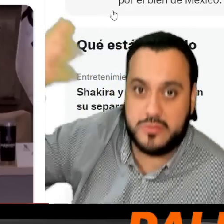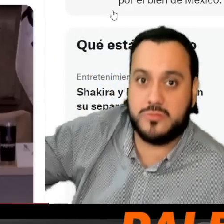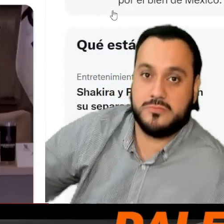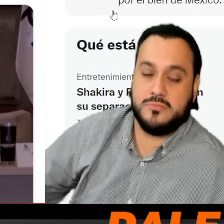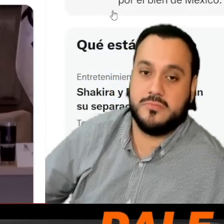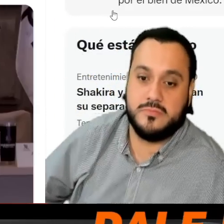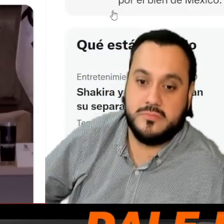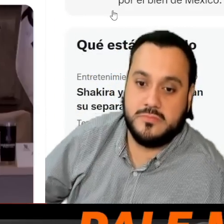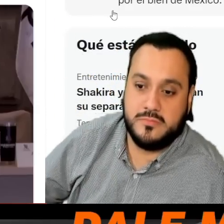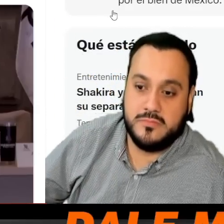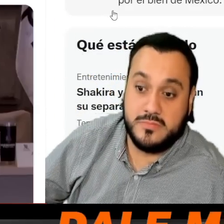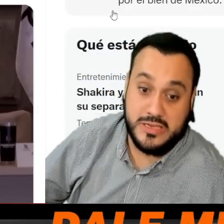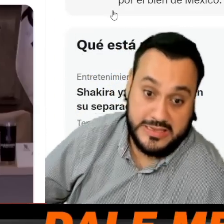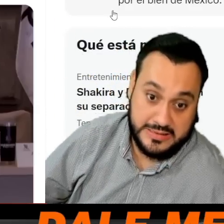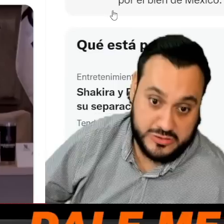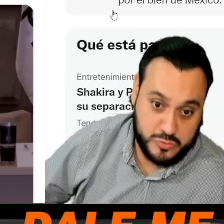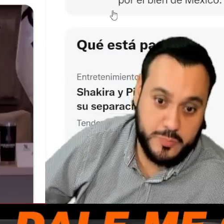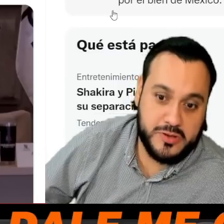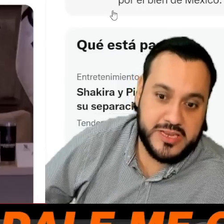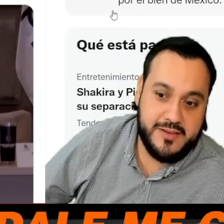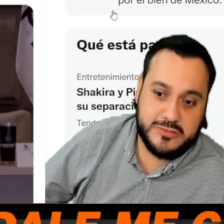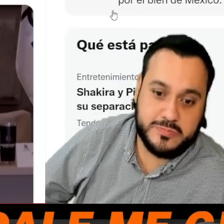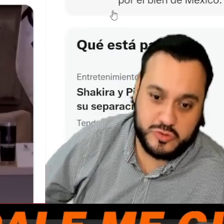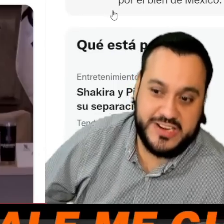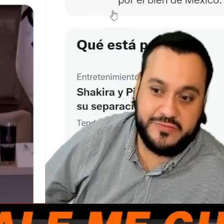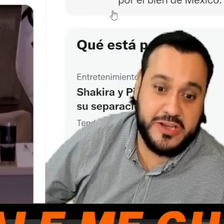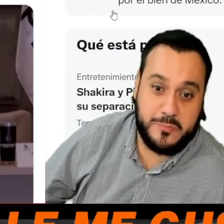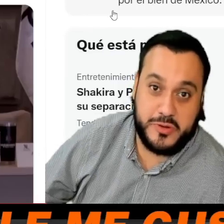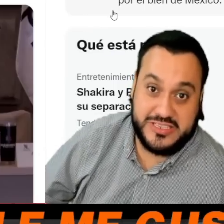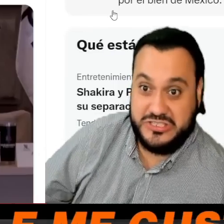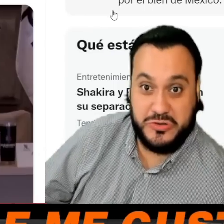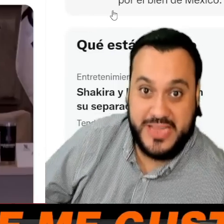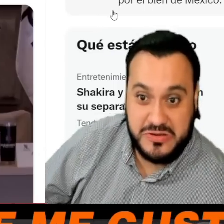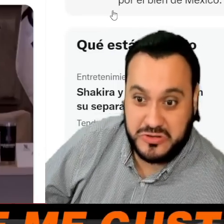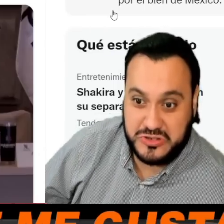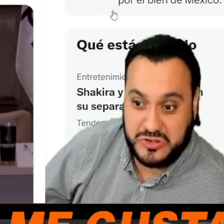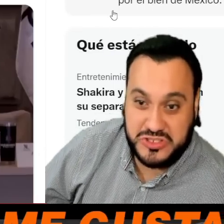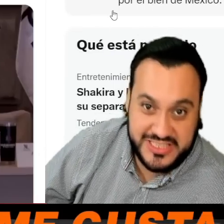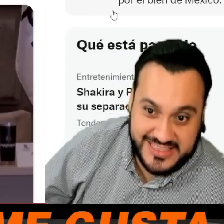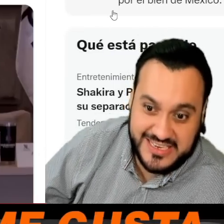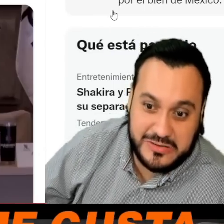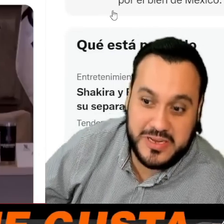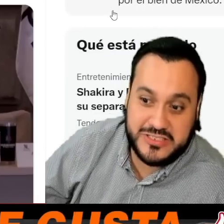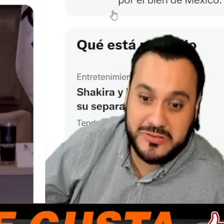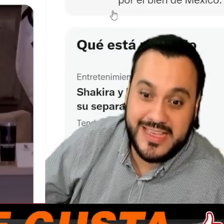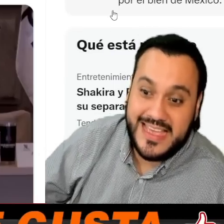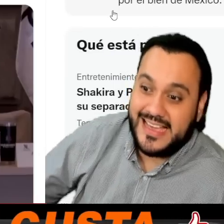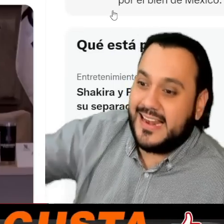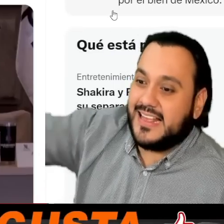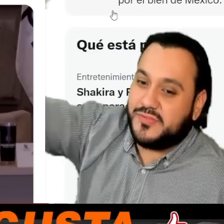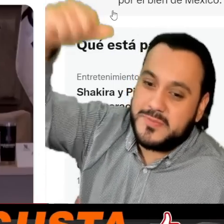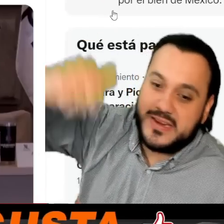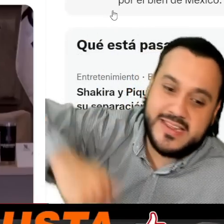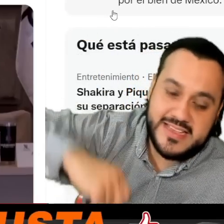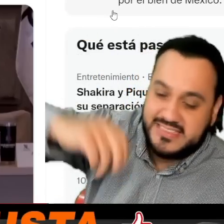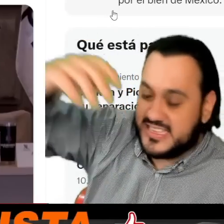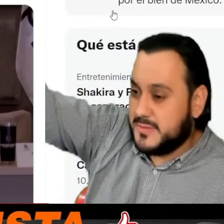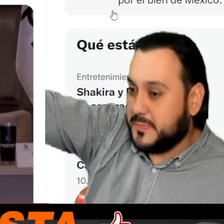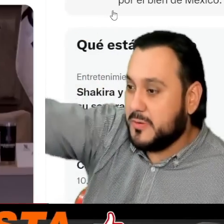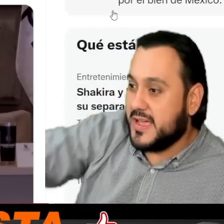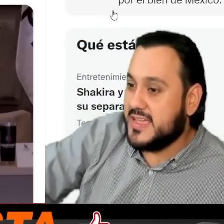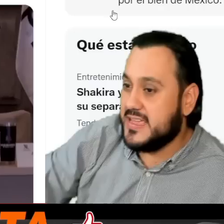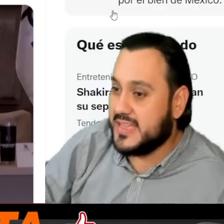muriendo y disculpen otra vez suena feo pero así son ellos no se tientan el corazón que las feministas